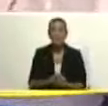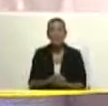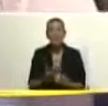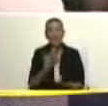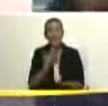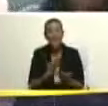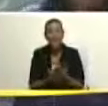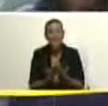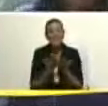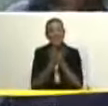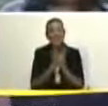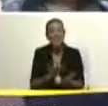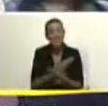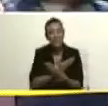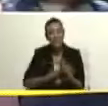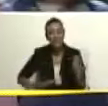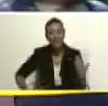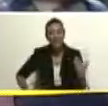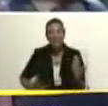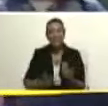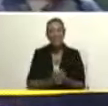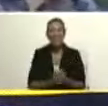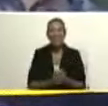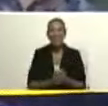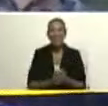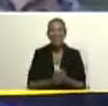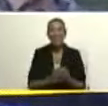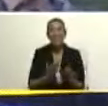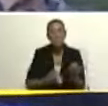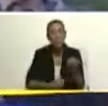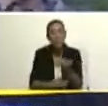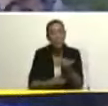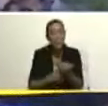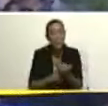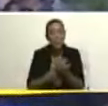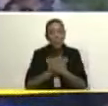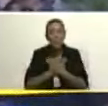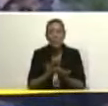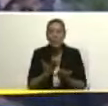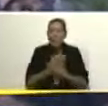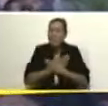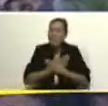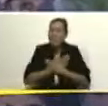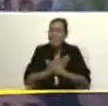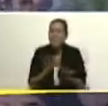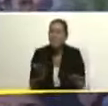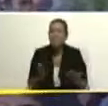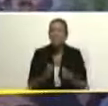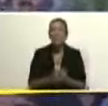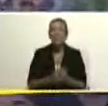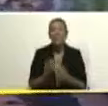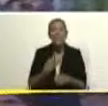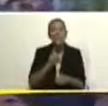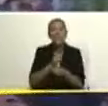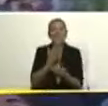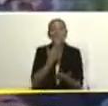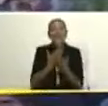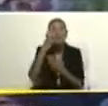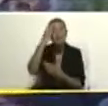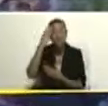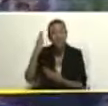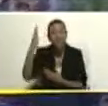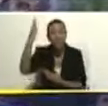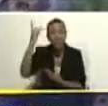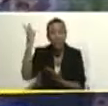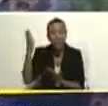muchas gracias de verdad por estar aquí, por su apoyo. Aprecio a todos ustedes. Primero que nada, gracias a Dios,